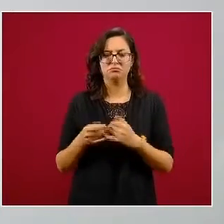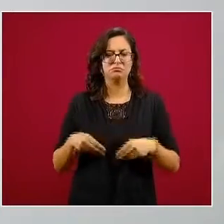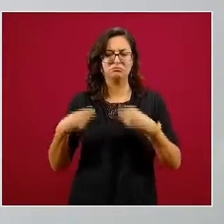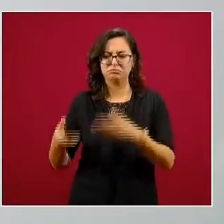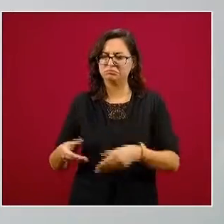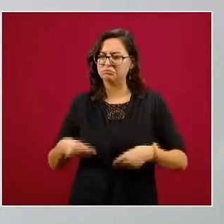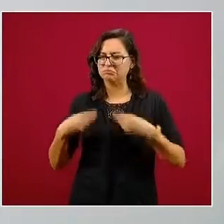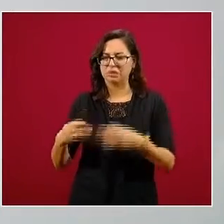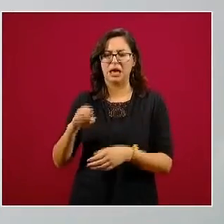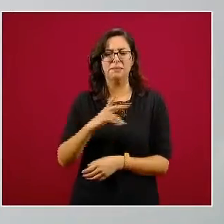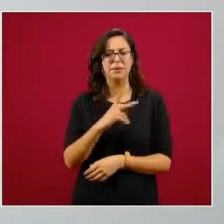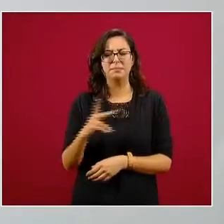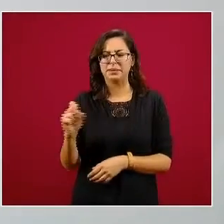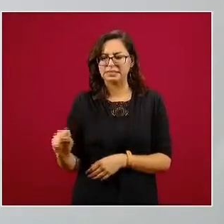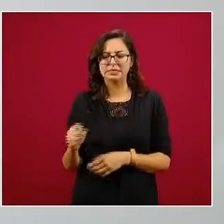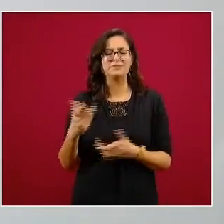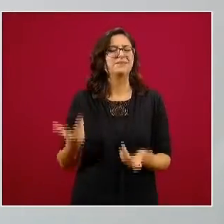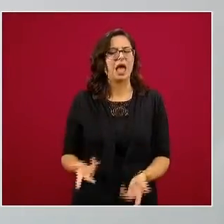de crear un centro